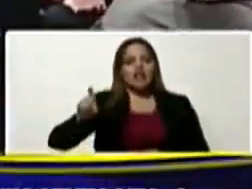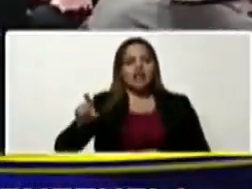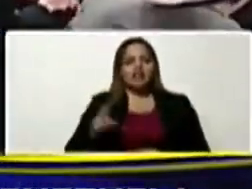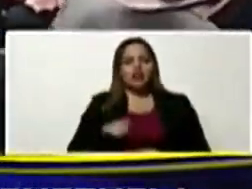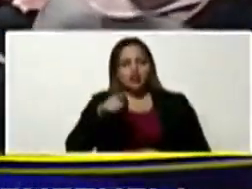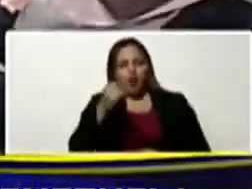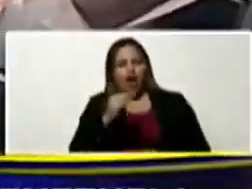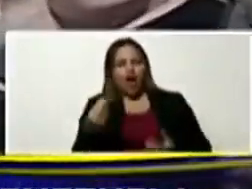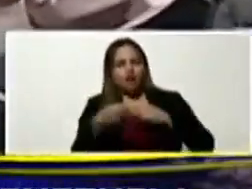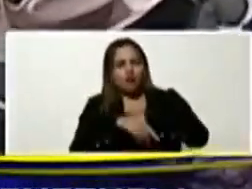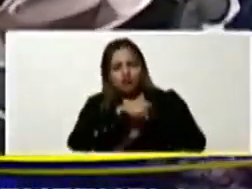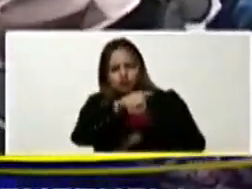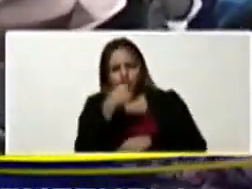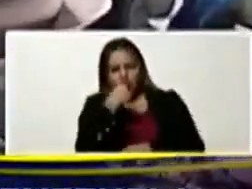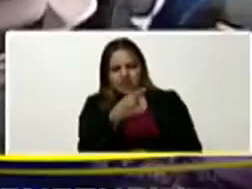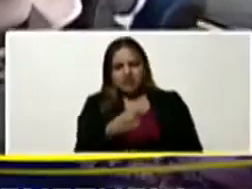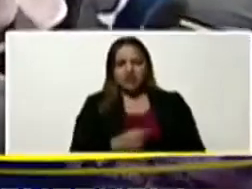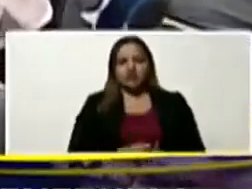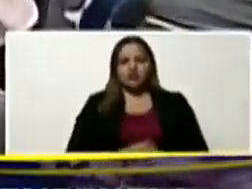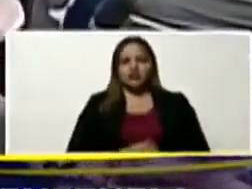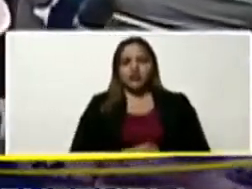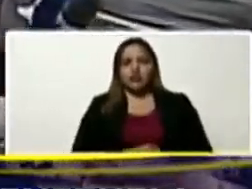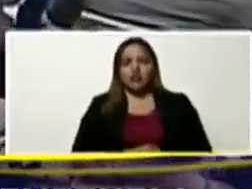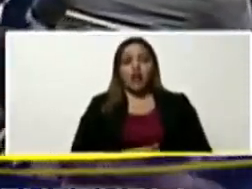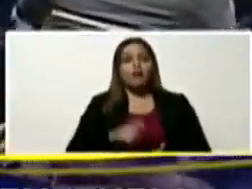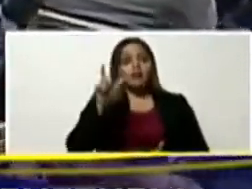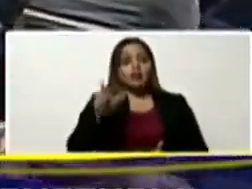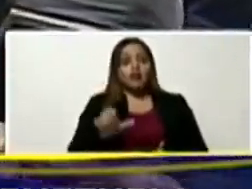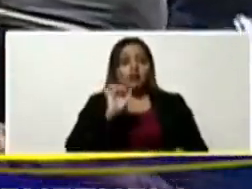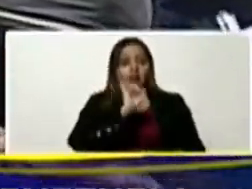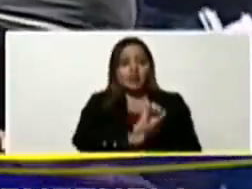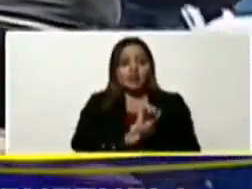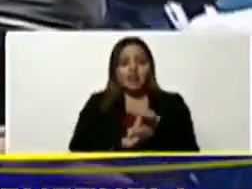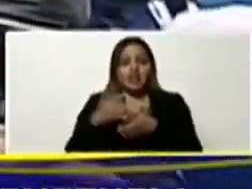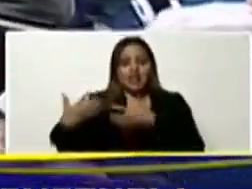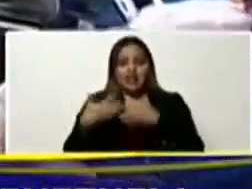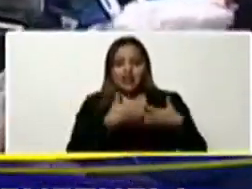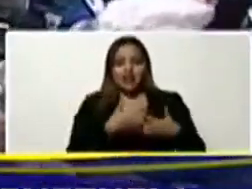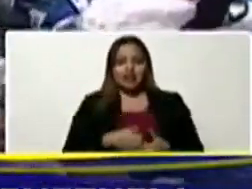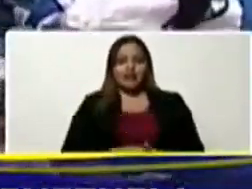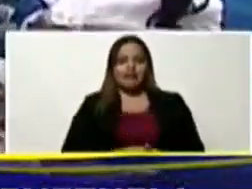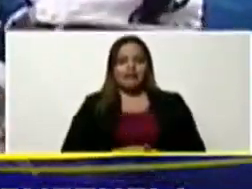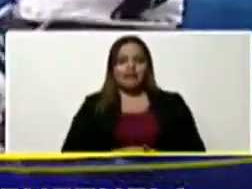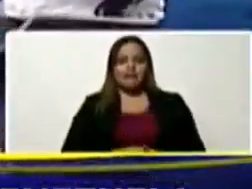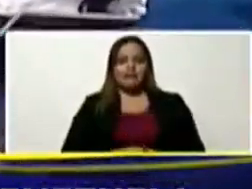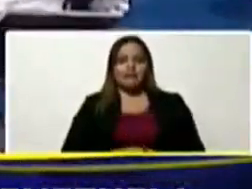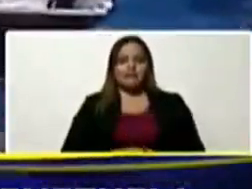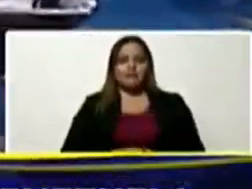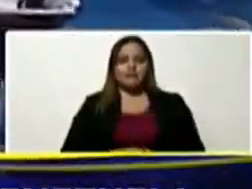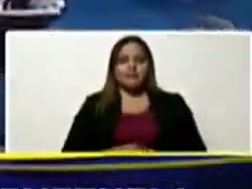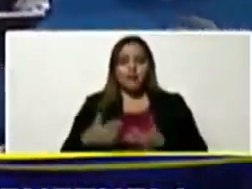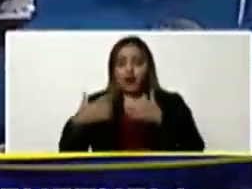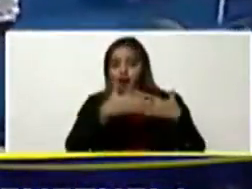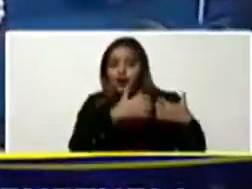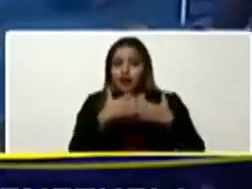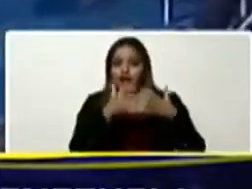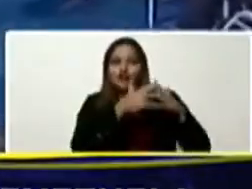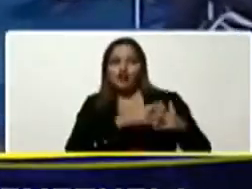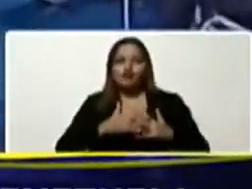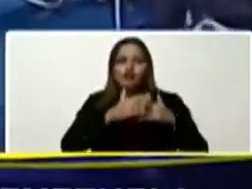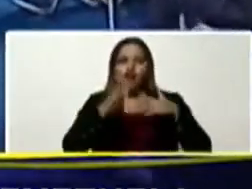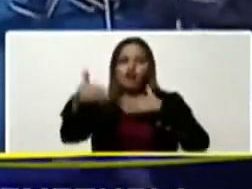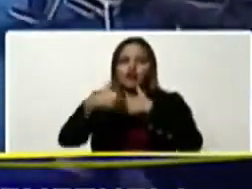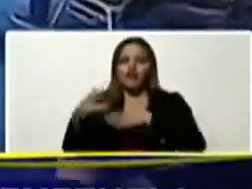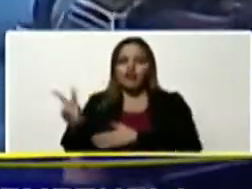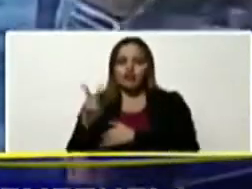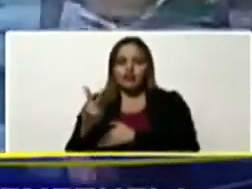tu criterio. Es un preso de guerra, de la guerra del imperialismo norteamericano contra Venezuela, de la guerra